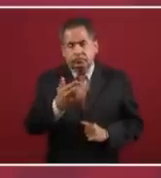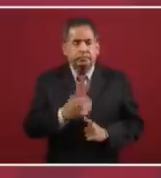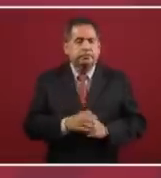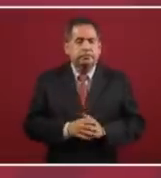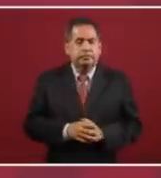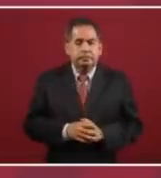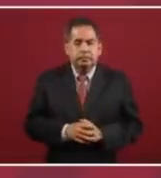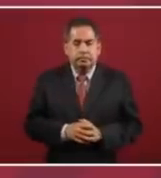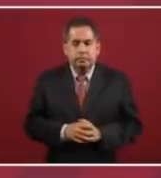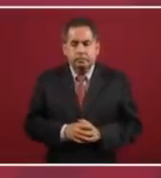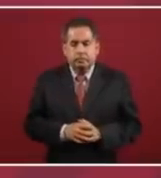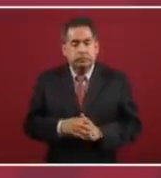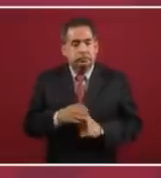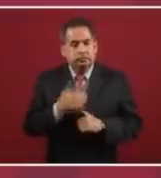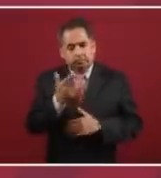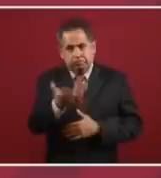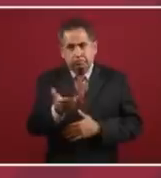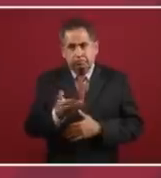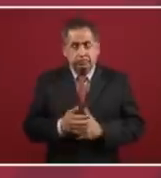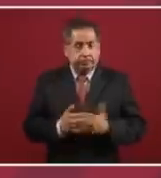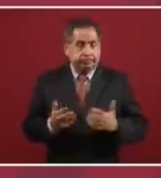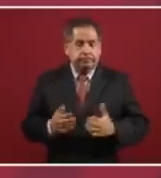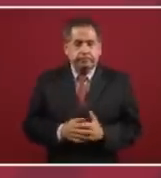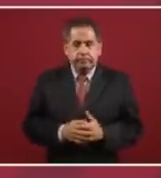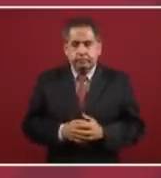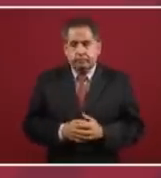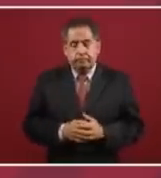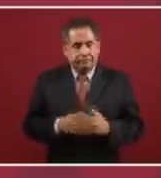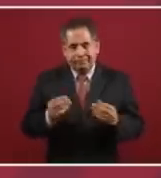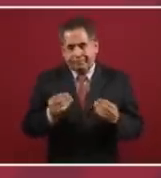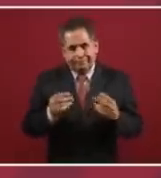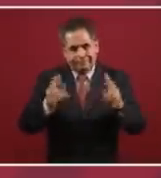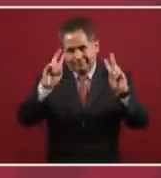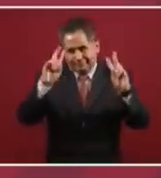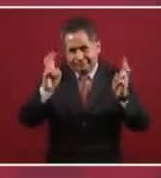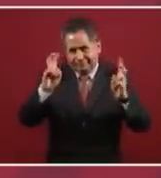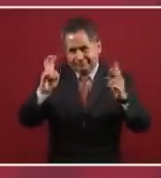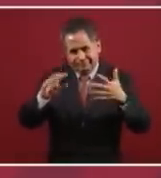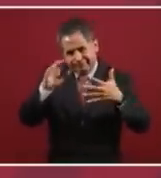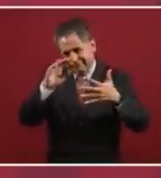propongo, porque es un tema